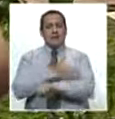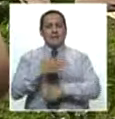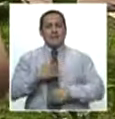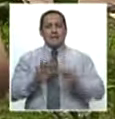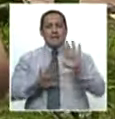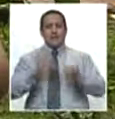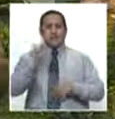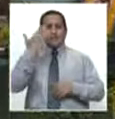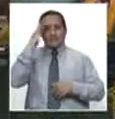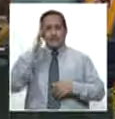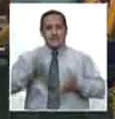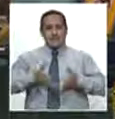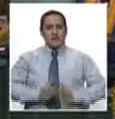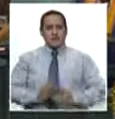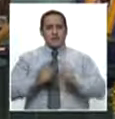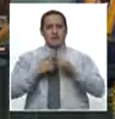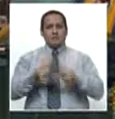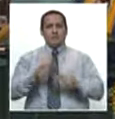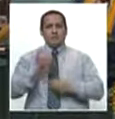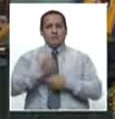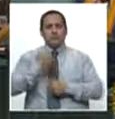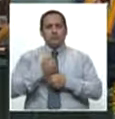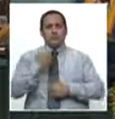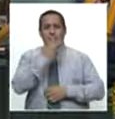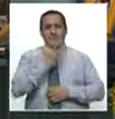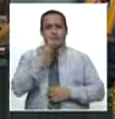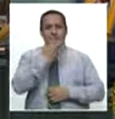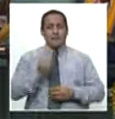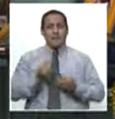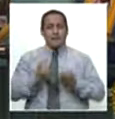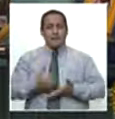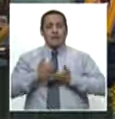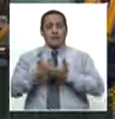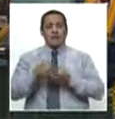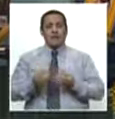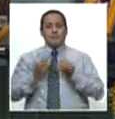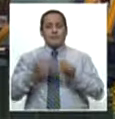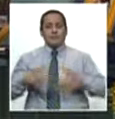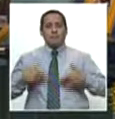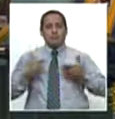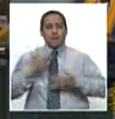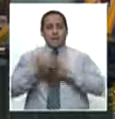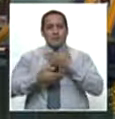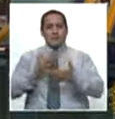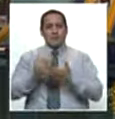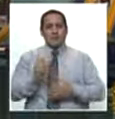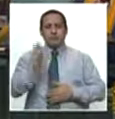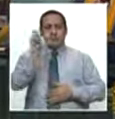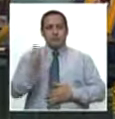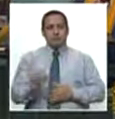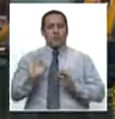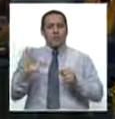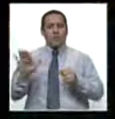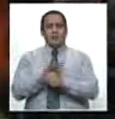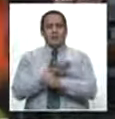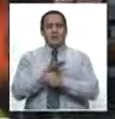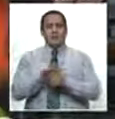tenía 15 días de nacido, iniciamos las terapias. Estas han servido para que ahora él pueda desenvolverse y ser una persona autosuficiente.